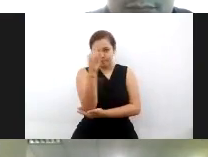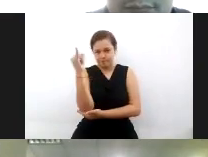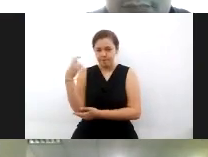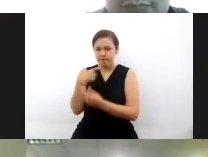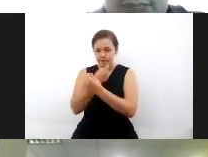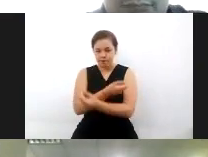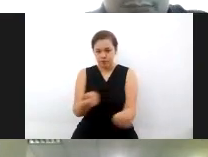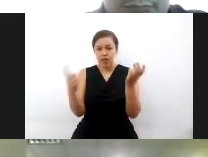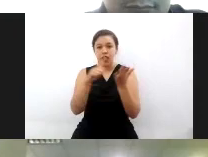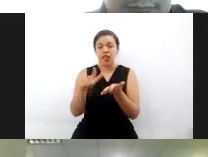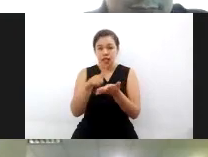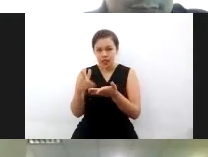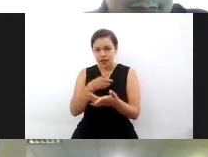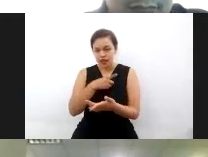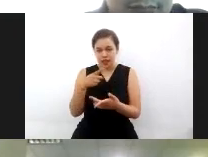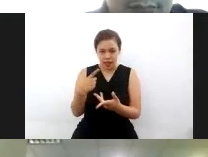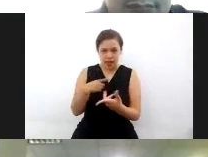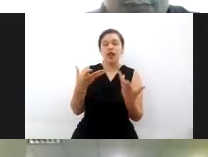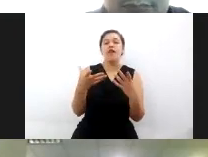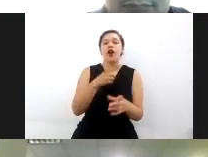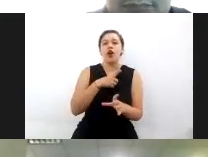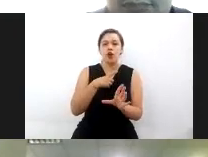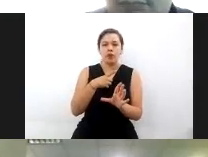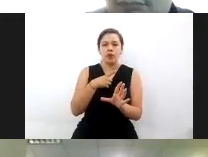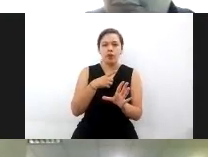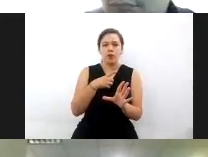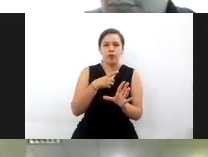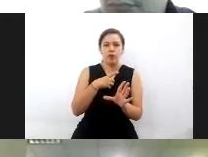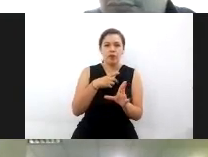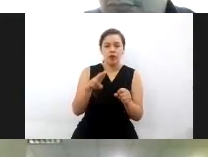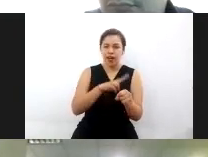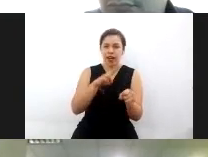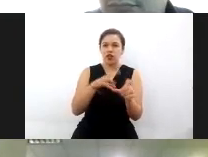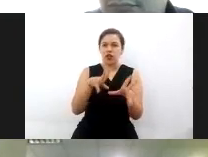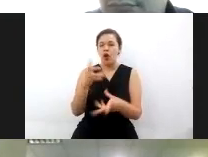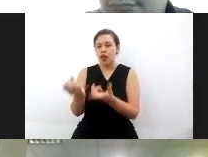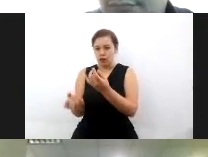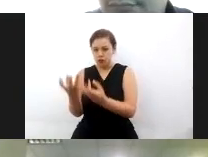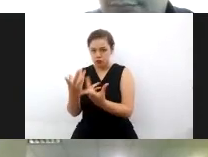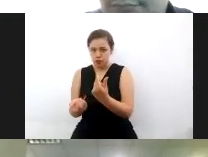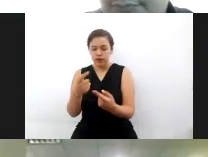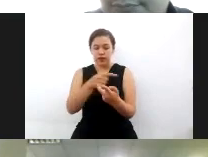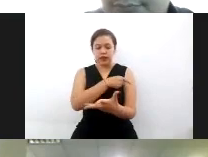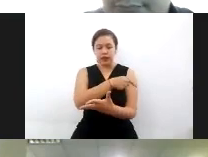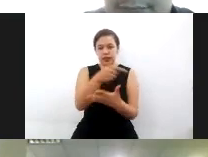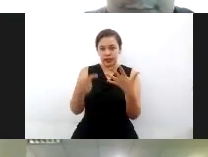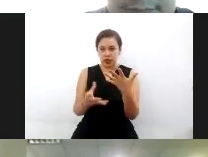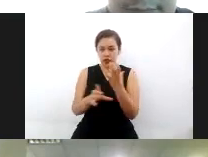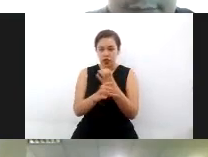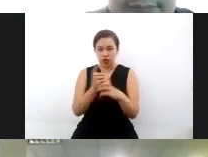limpieza, separar crudos de cocidos. En general vamos a ver los 5 elementos claves que maneja la Organización Mundial de la